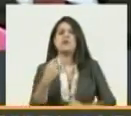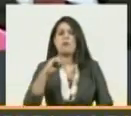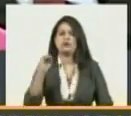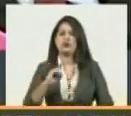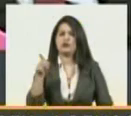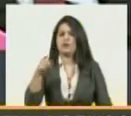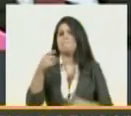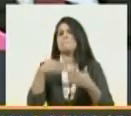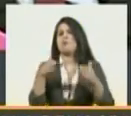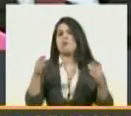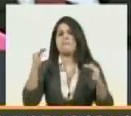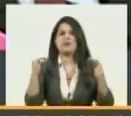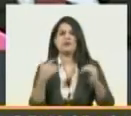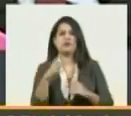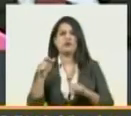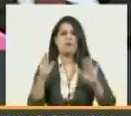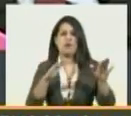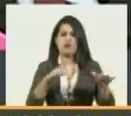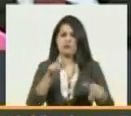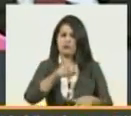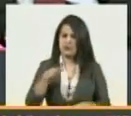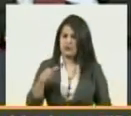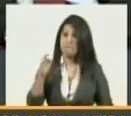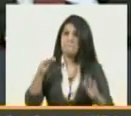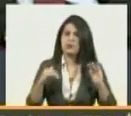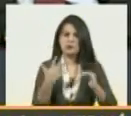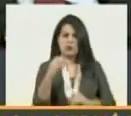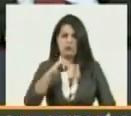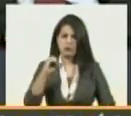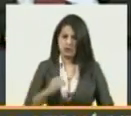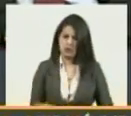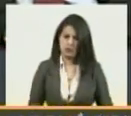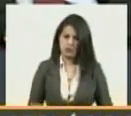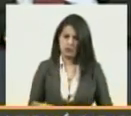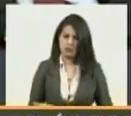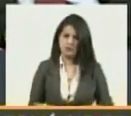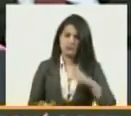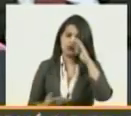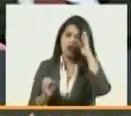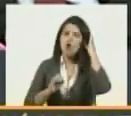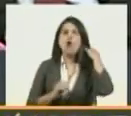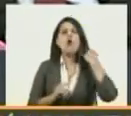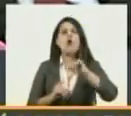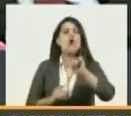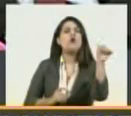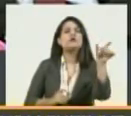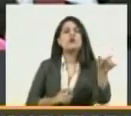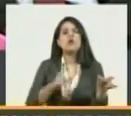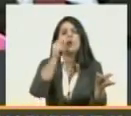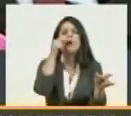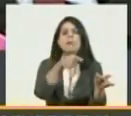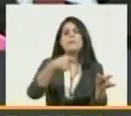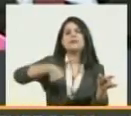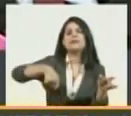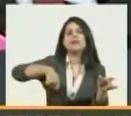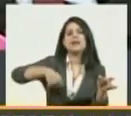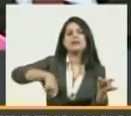de popularidad en ese país? ¿O qué puede hablar el presidente Peña Nieto, el presidente de